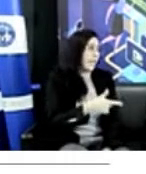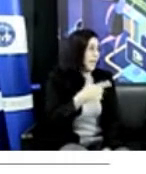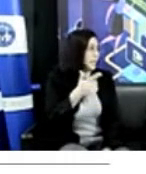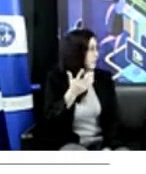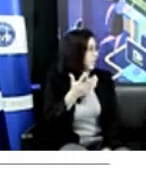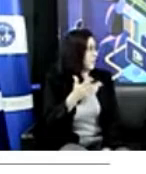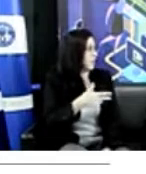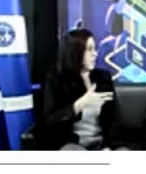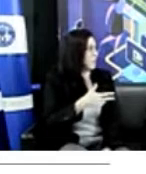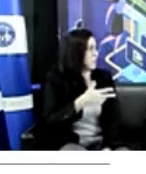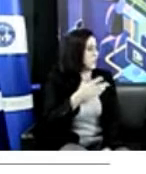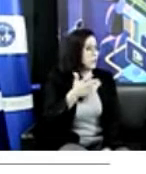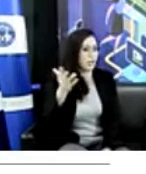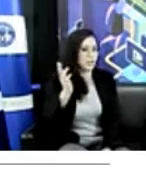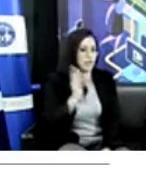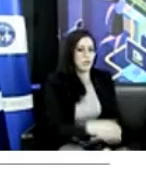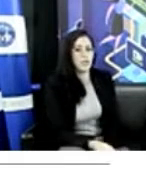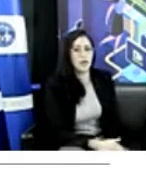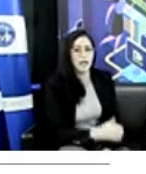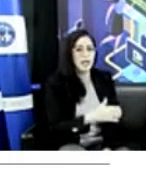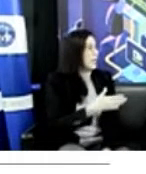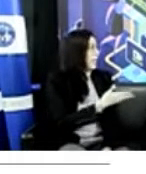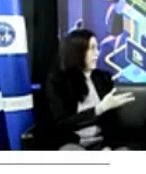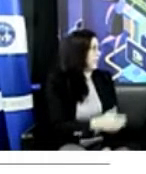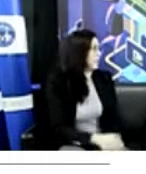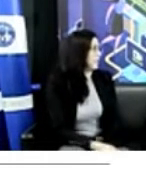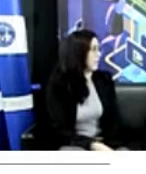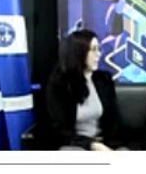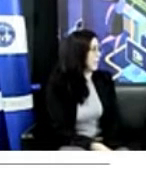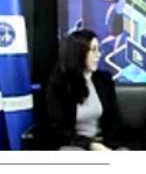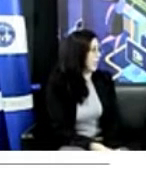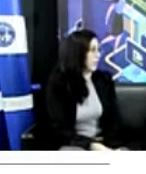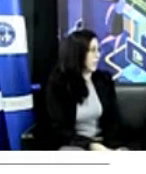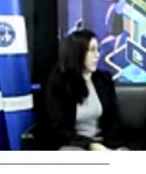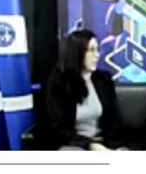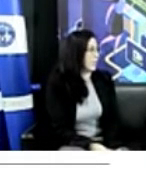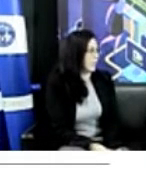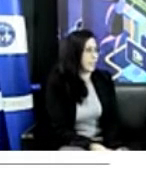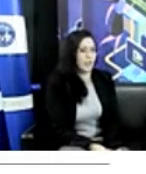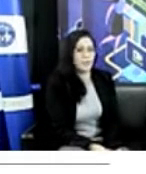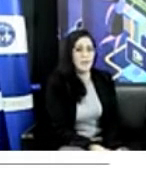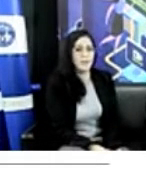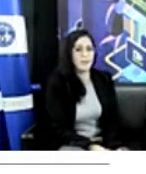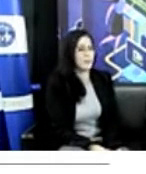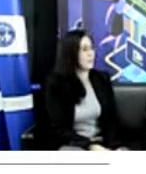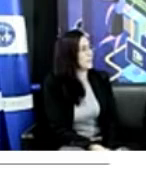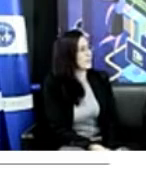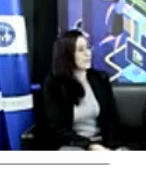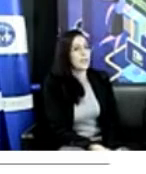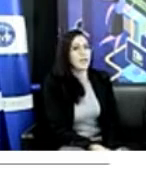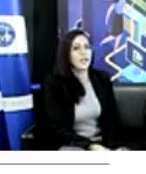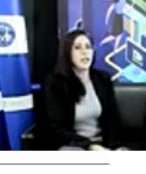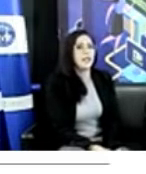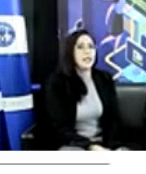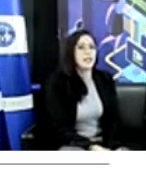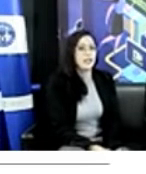de 10, ¿no? 10 minutos incluso hasta una hora, y lo que nos va a ir explicando en este sentido, ¿no? Claro que sí.